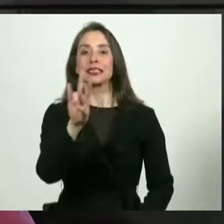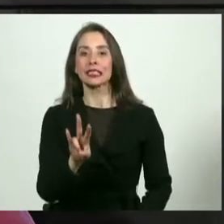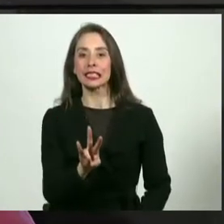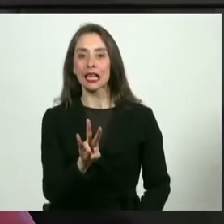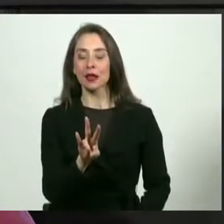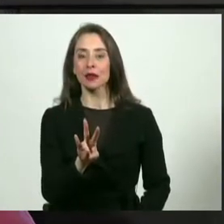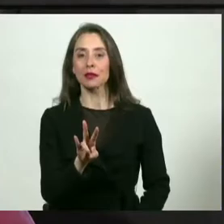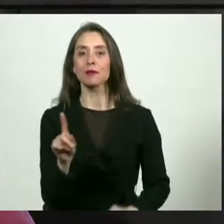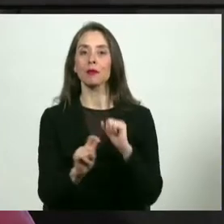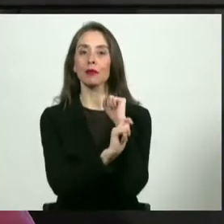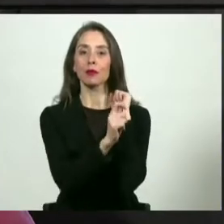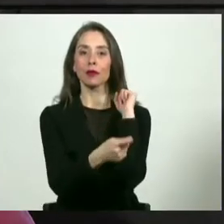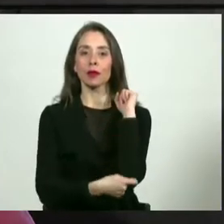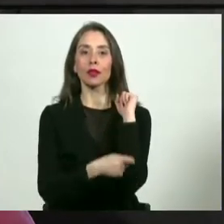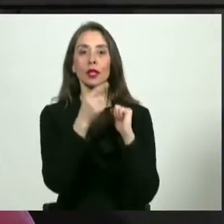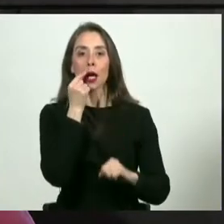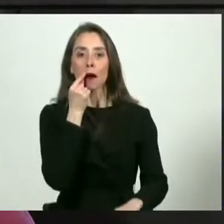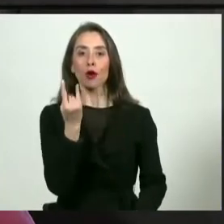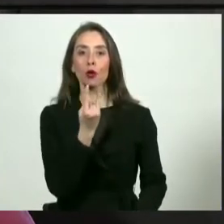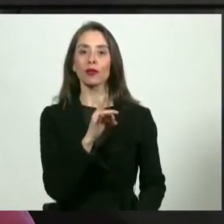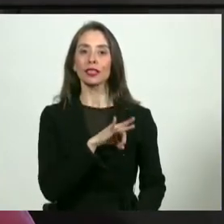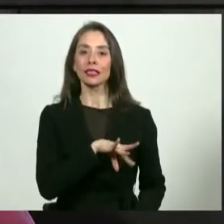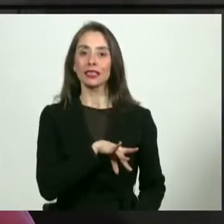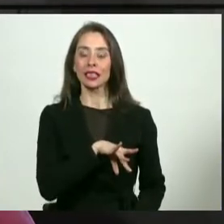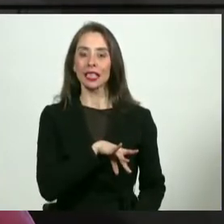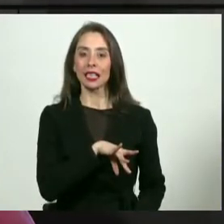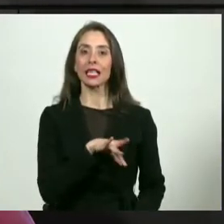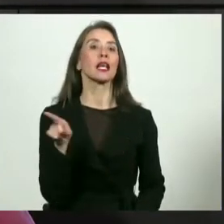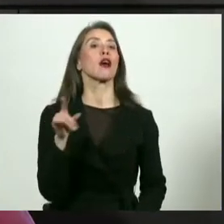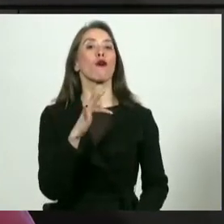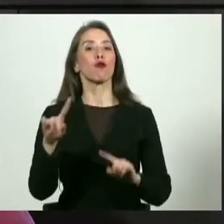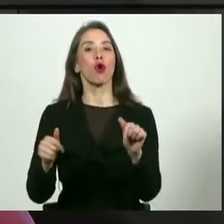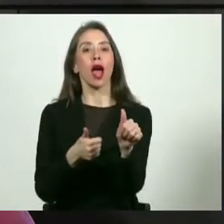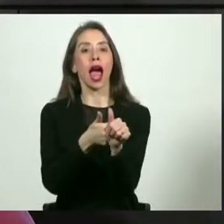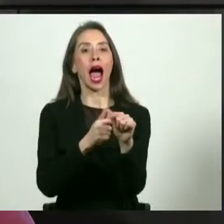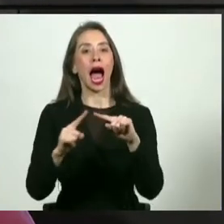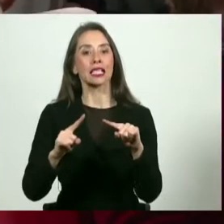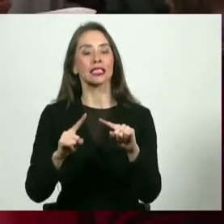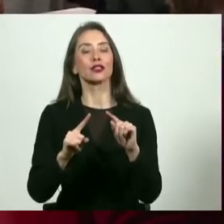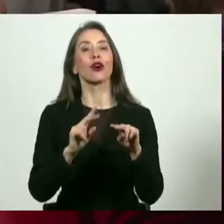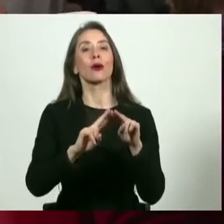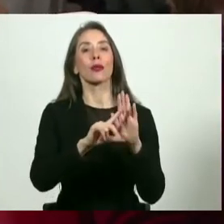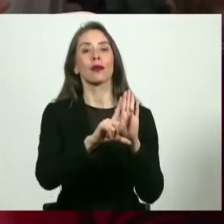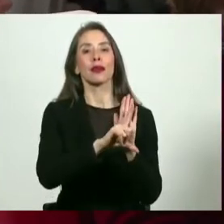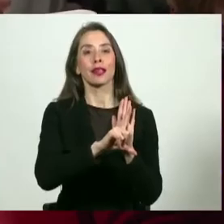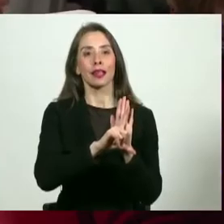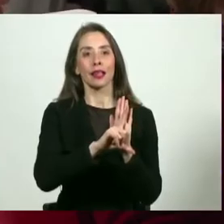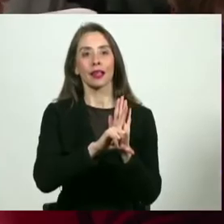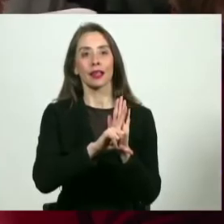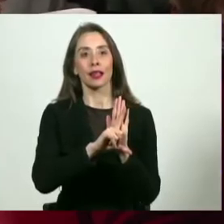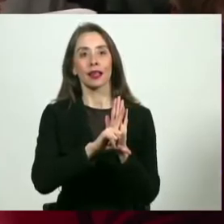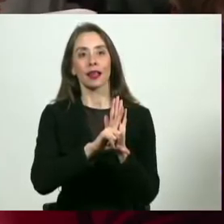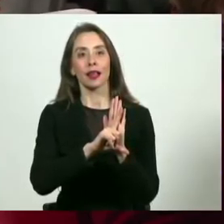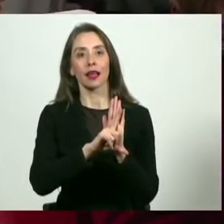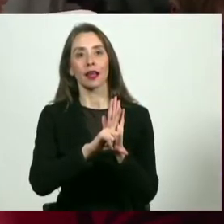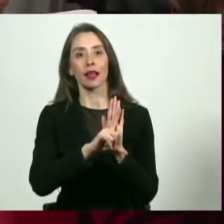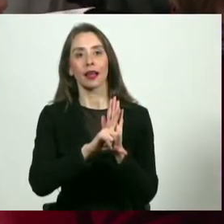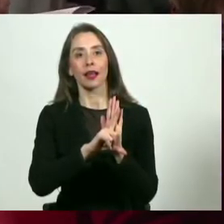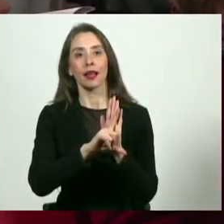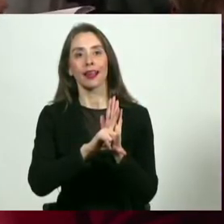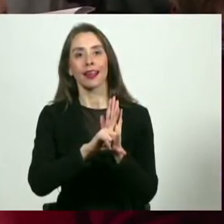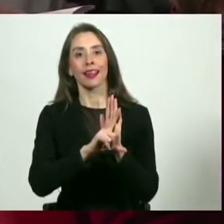SENADIS, abogado de la Universidad de Chile y fue asesor legislativo de